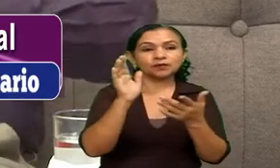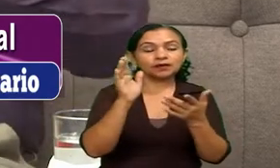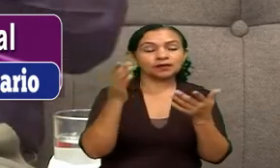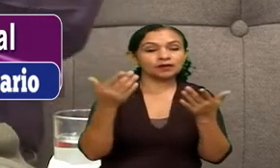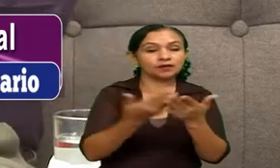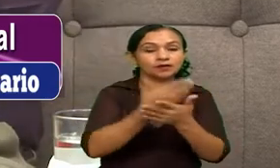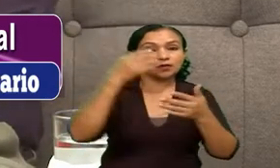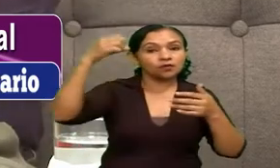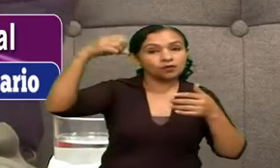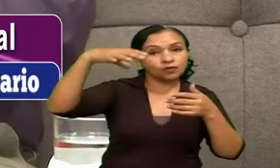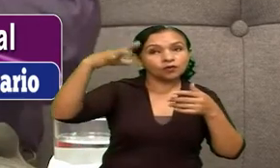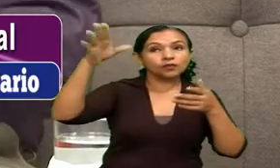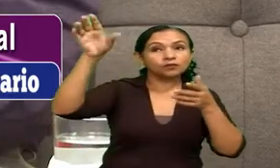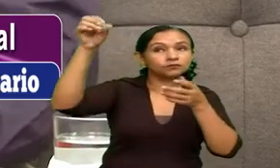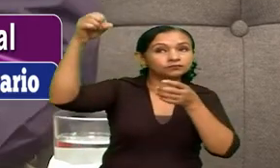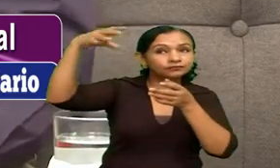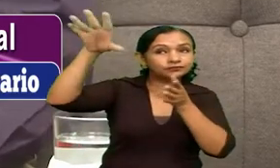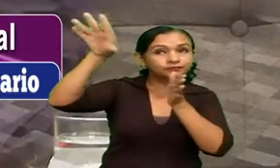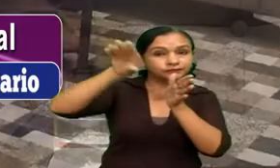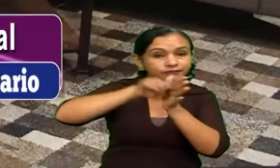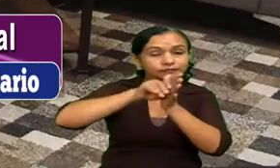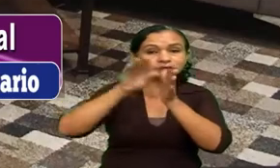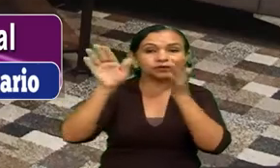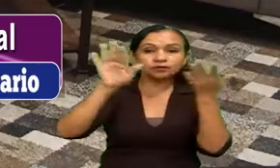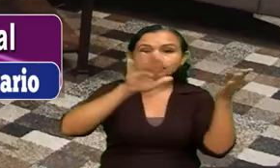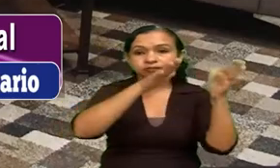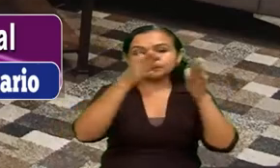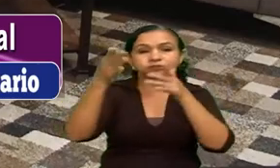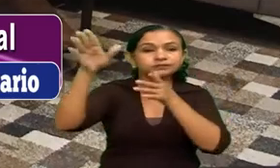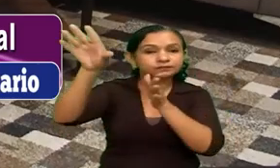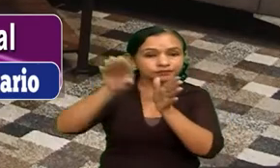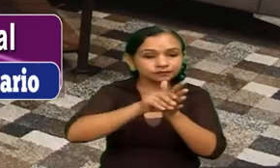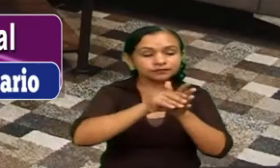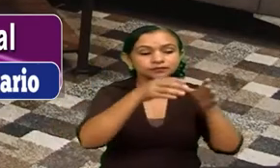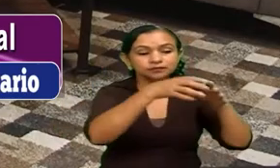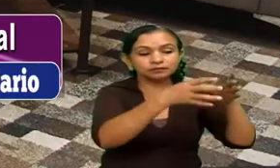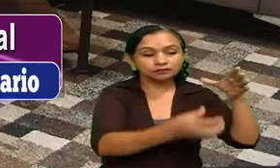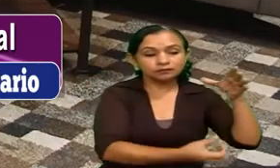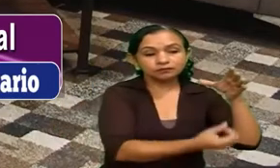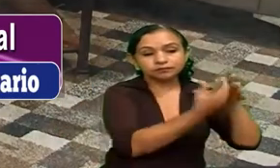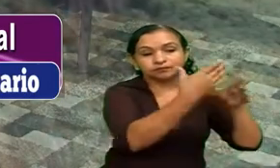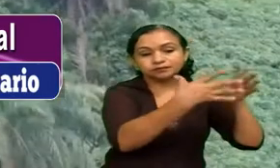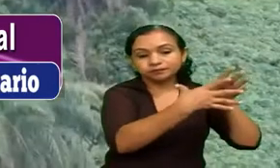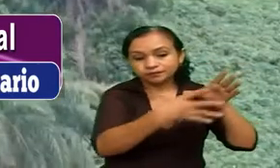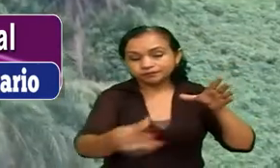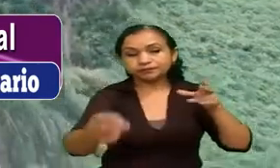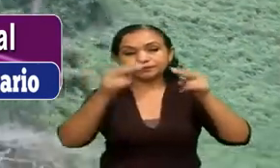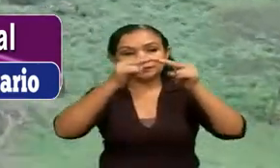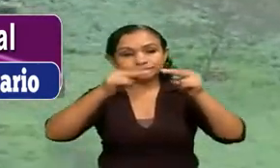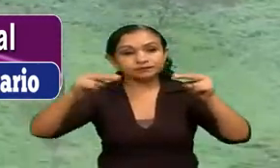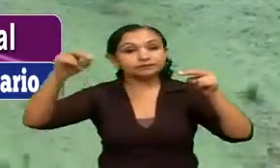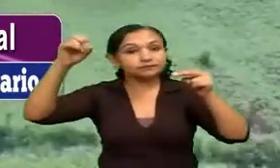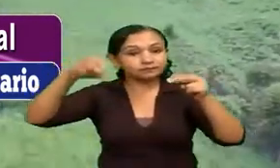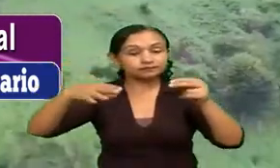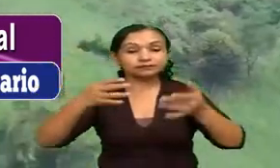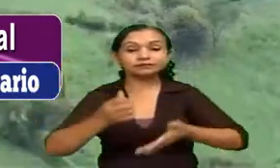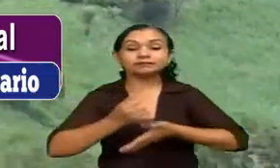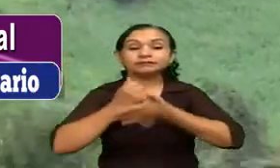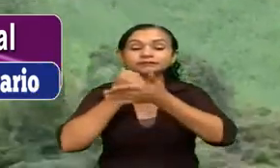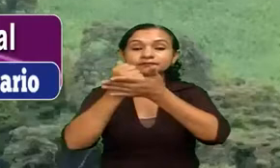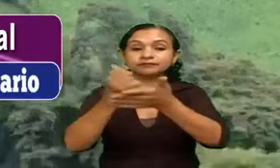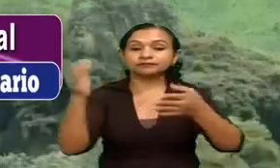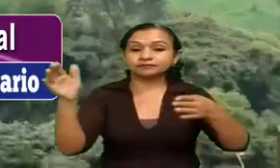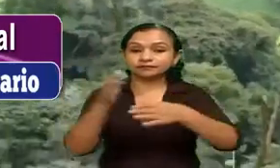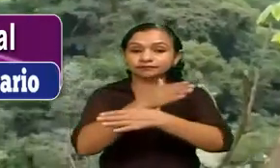darle la opción de poderse conectar y aprovechar los recursos naturales, pero también dar la capacidad suficiente en las